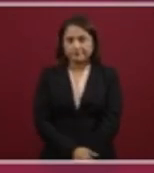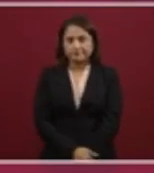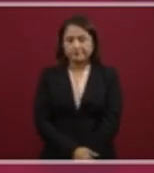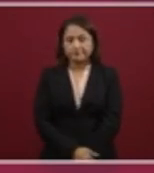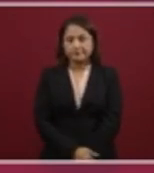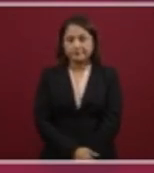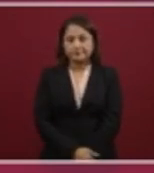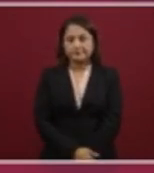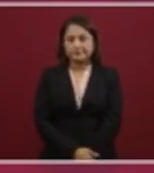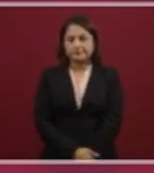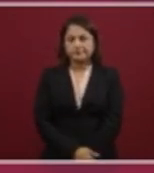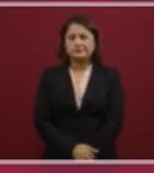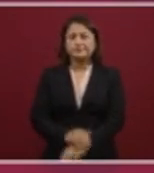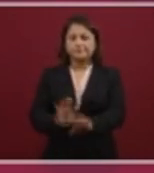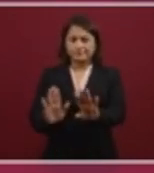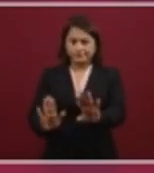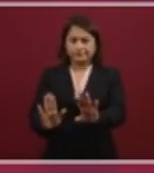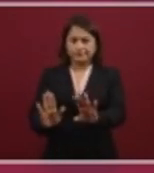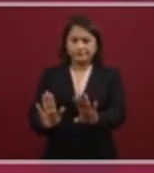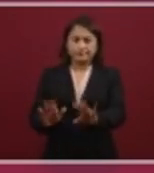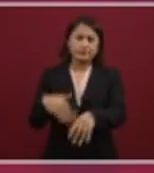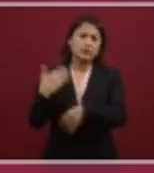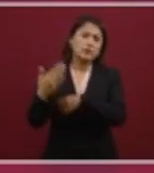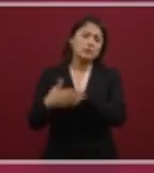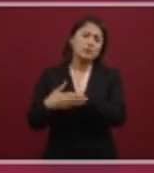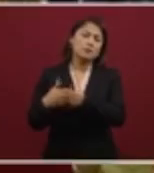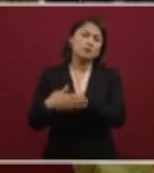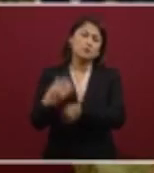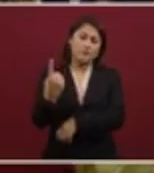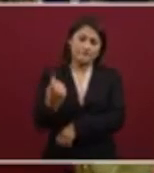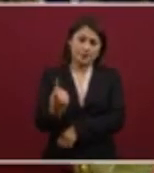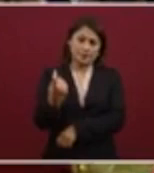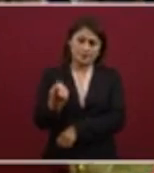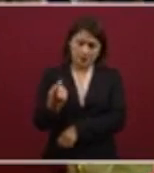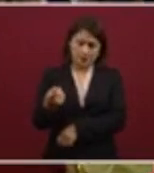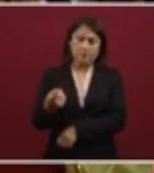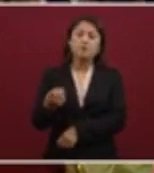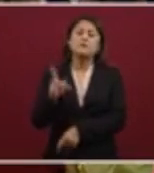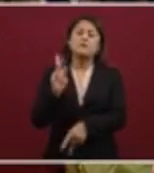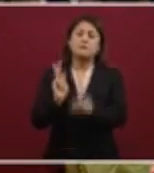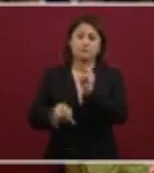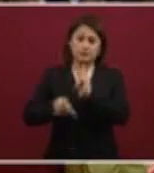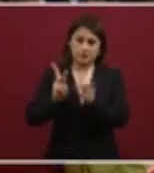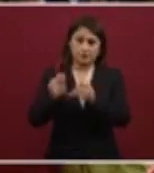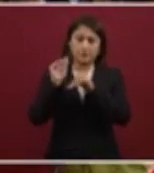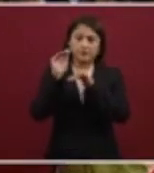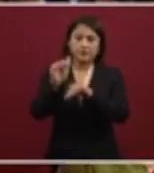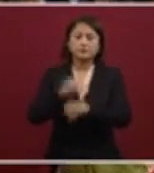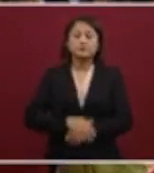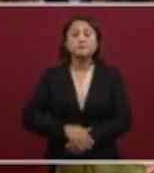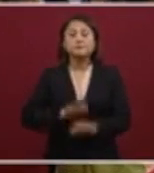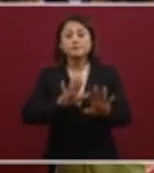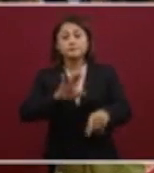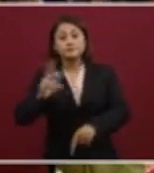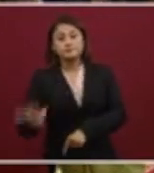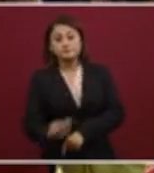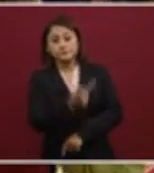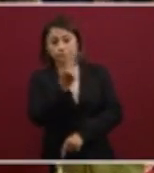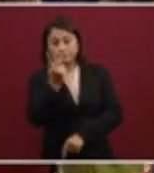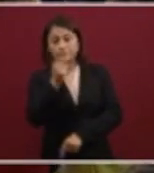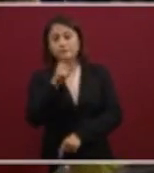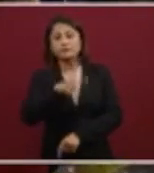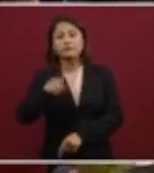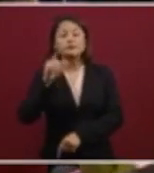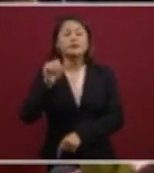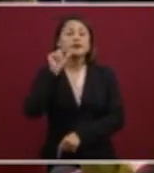El día primero vamos a hablar de estos temas. Presidente, quisiera hacerle otra pregunta también. Ayer el exrector de la UNAM, José